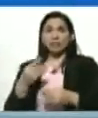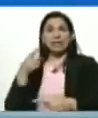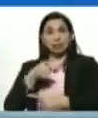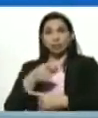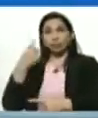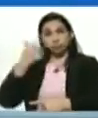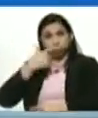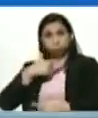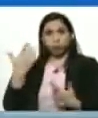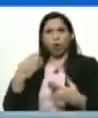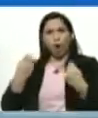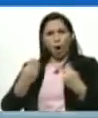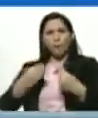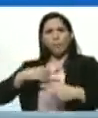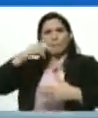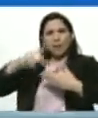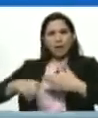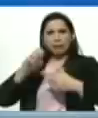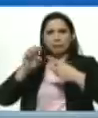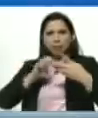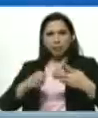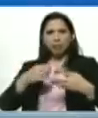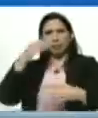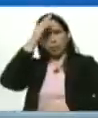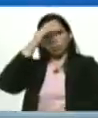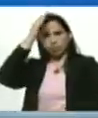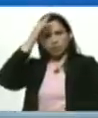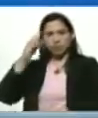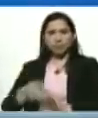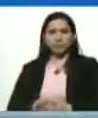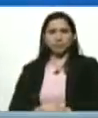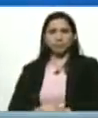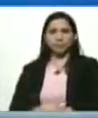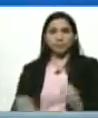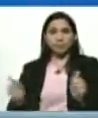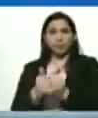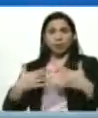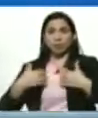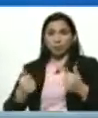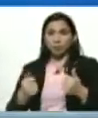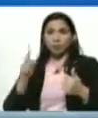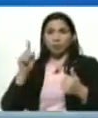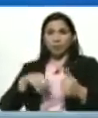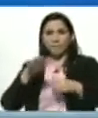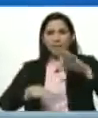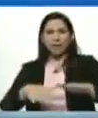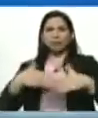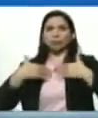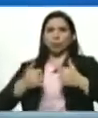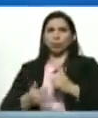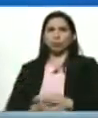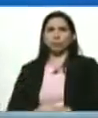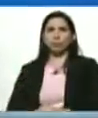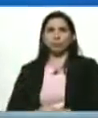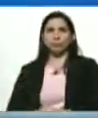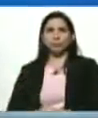con un plan con la estrategia con conciencia con seguridad con paso seguro